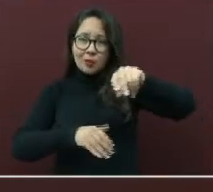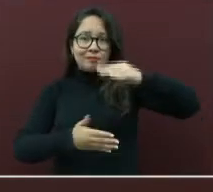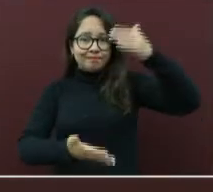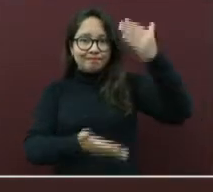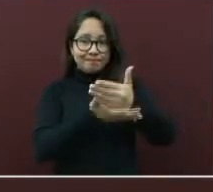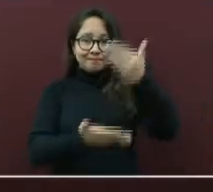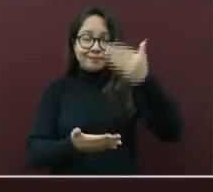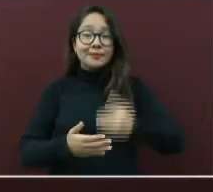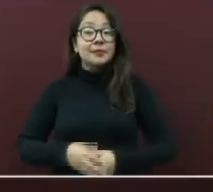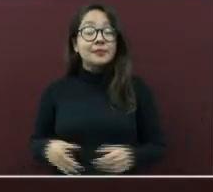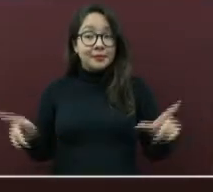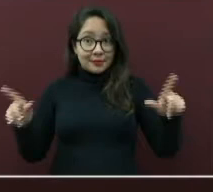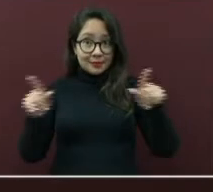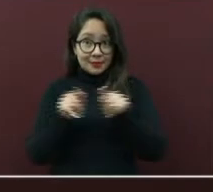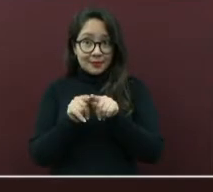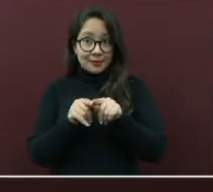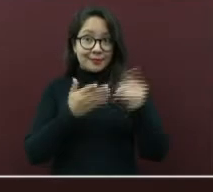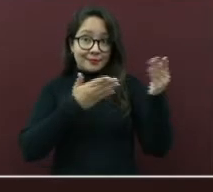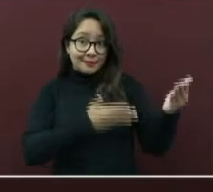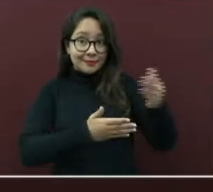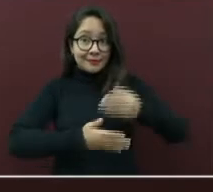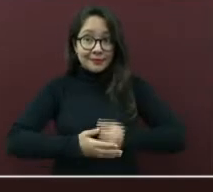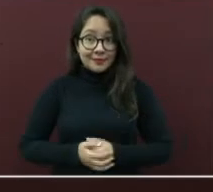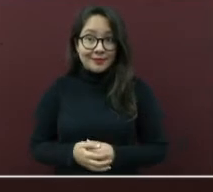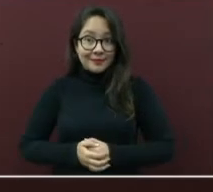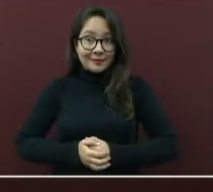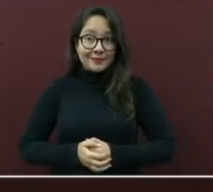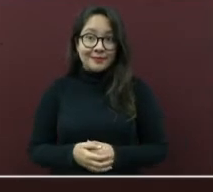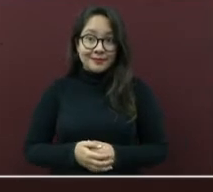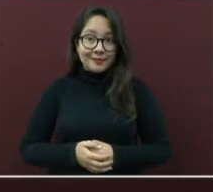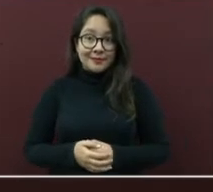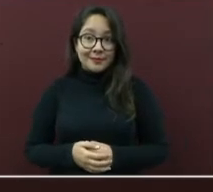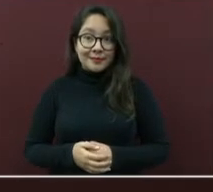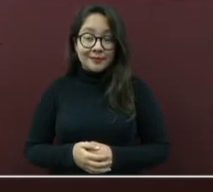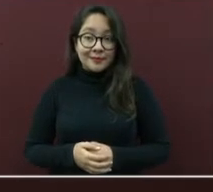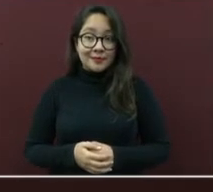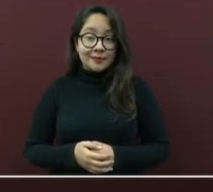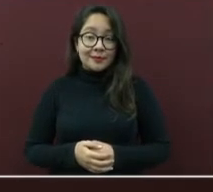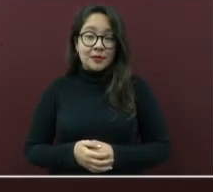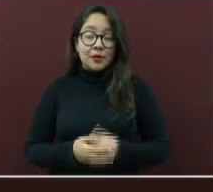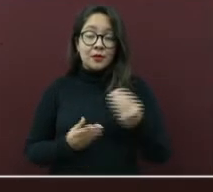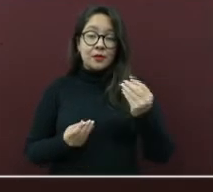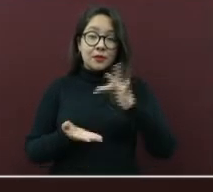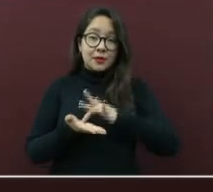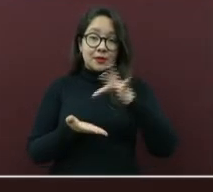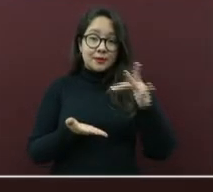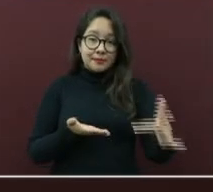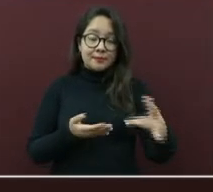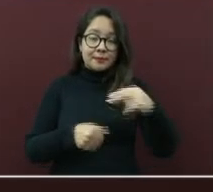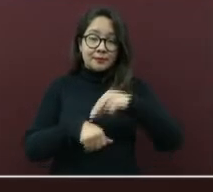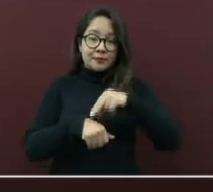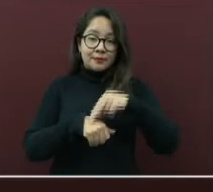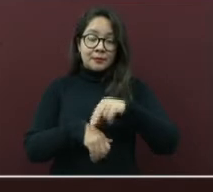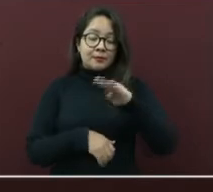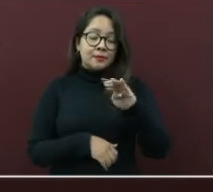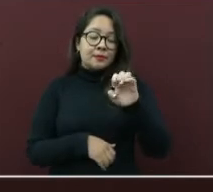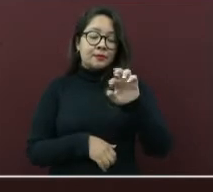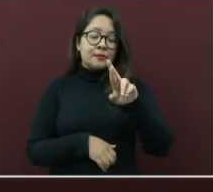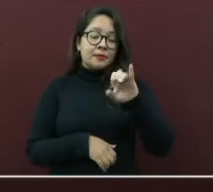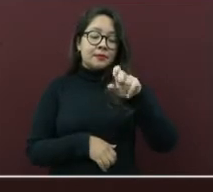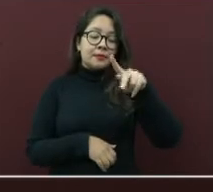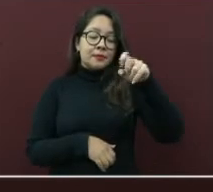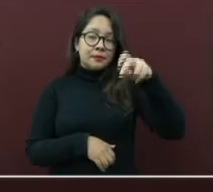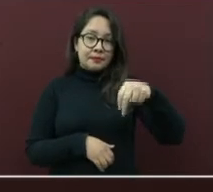por mi parte es todo regreso la voz al señor secretaria muchísimas gracias doctor berinstáin respetable